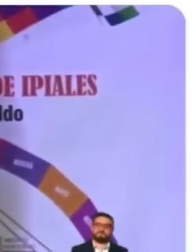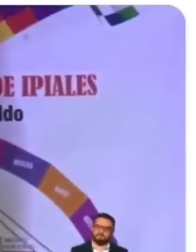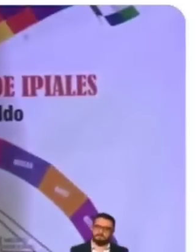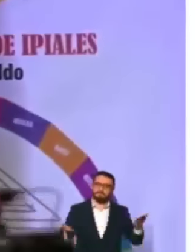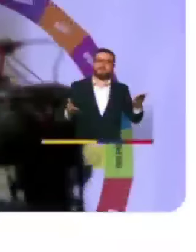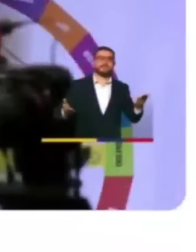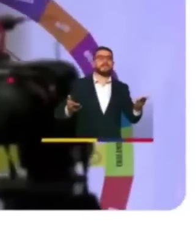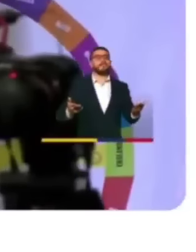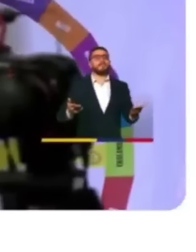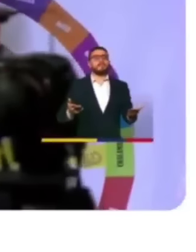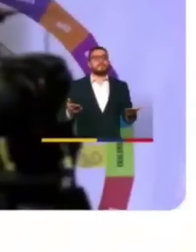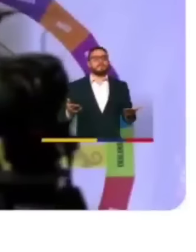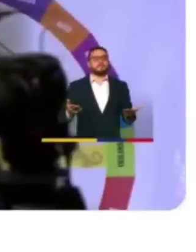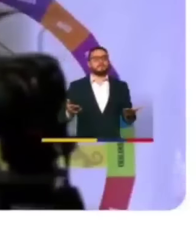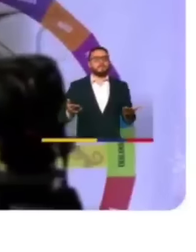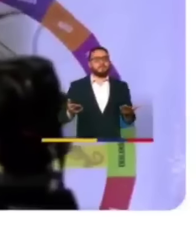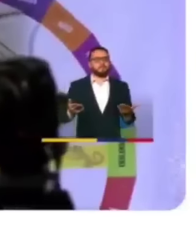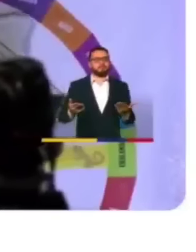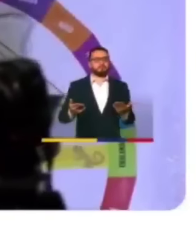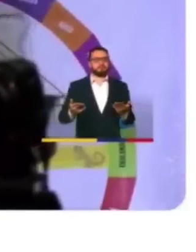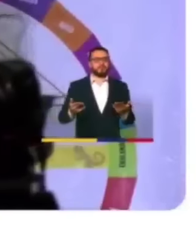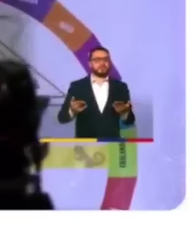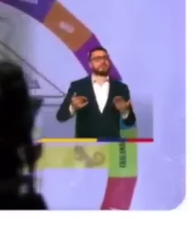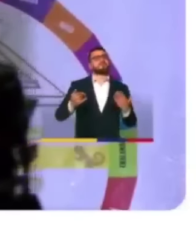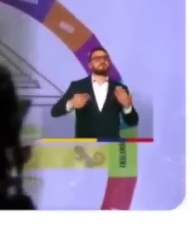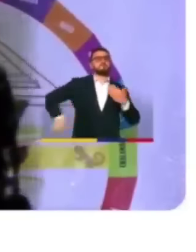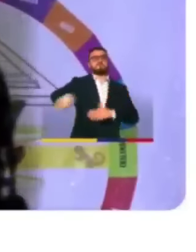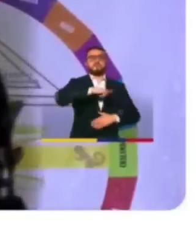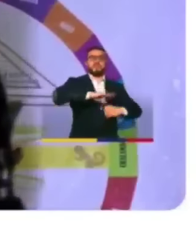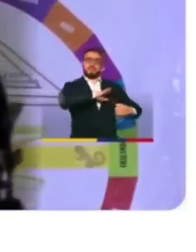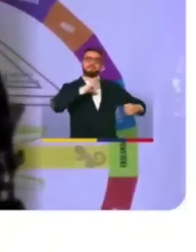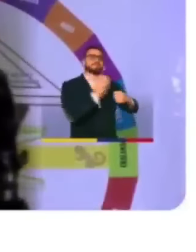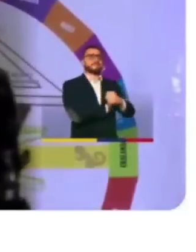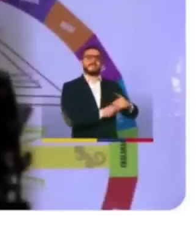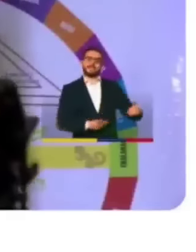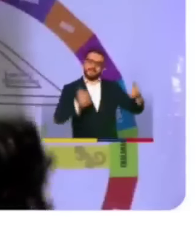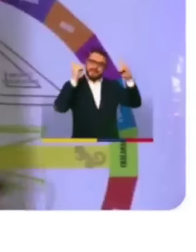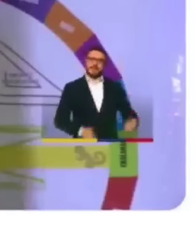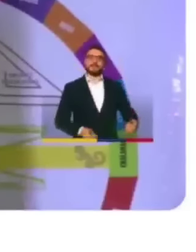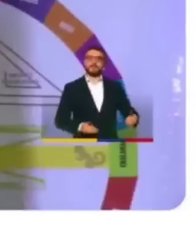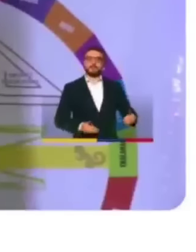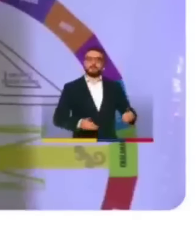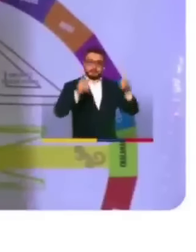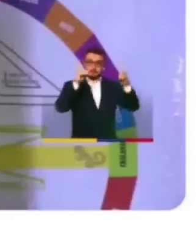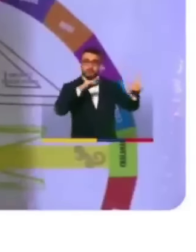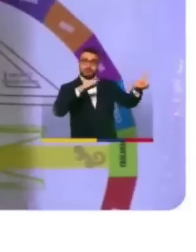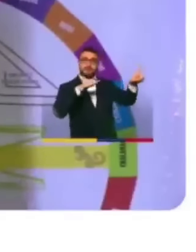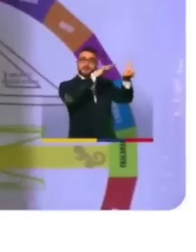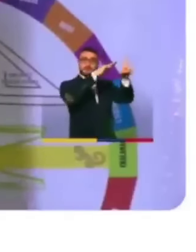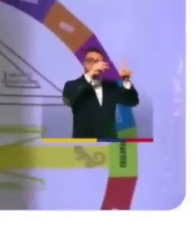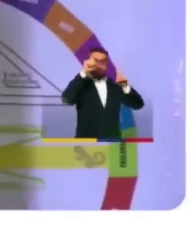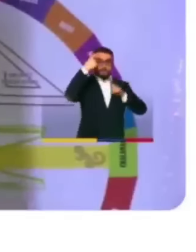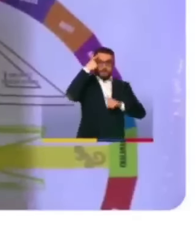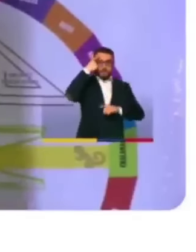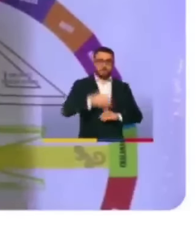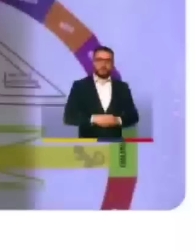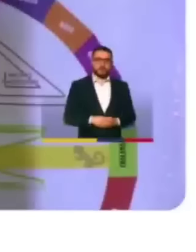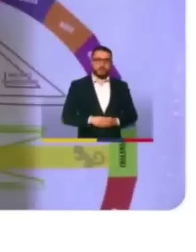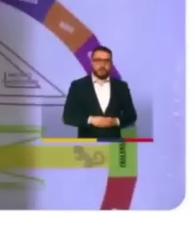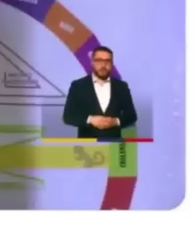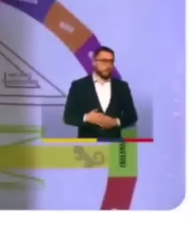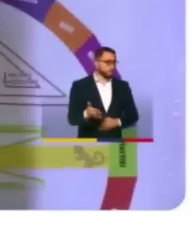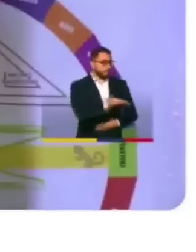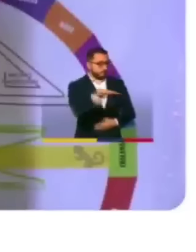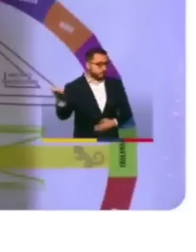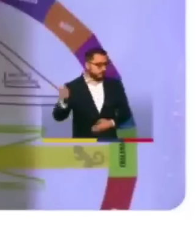toman el talante de decidir, incluso de decidir sobre el gobierno, cuando un pueblo